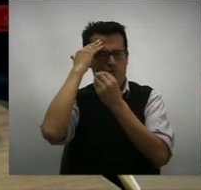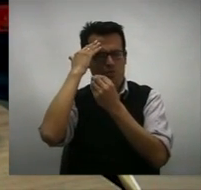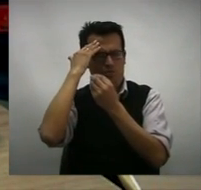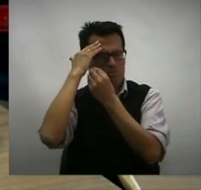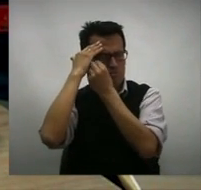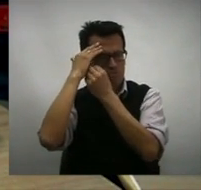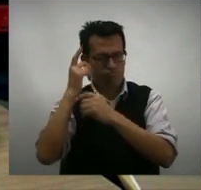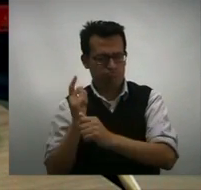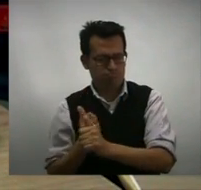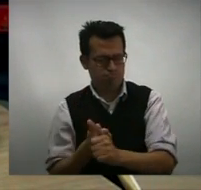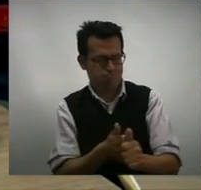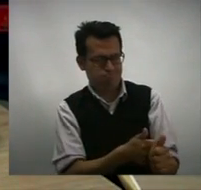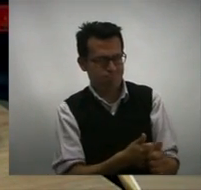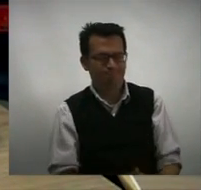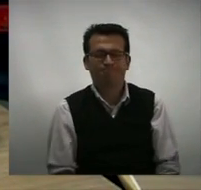y reproducir.